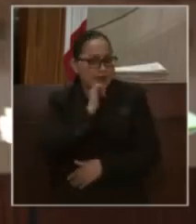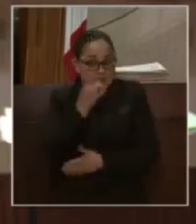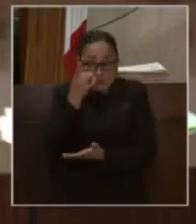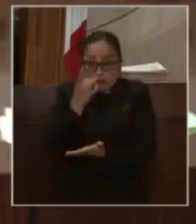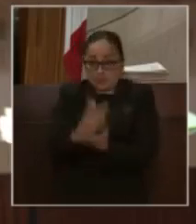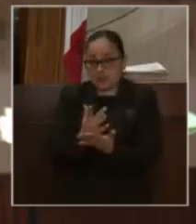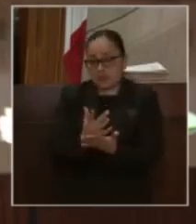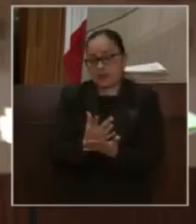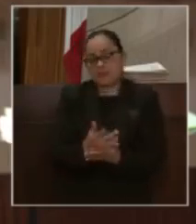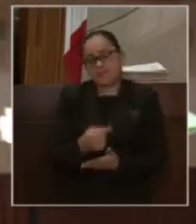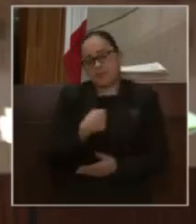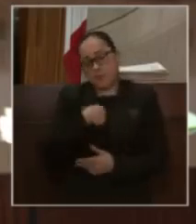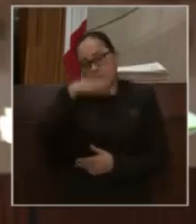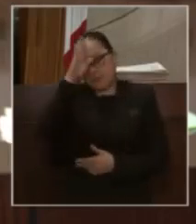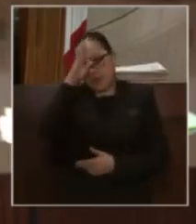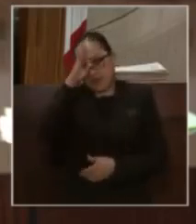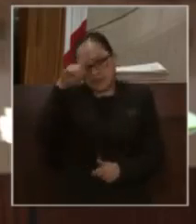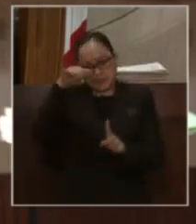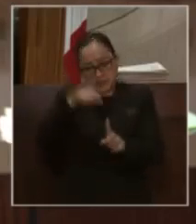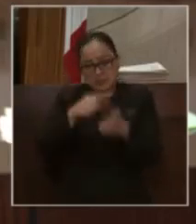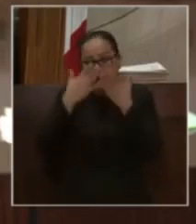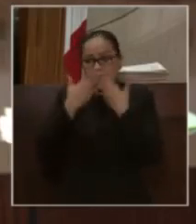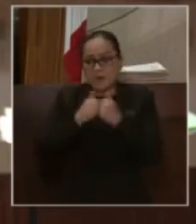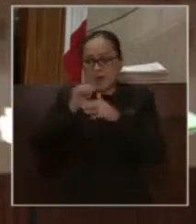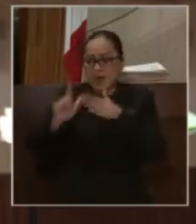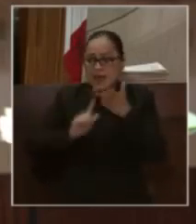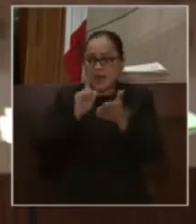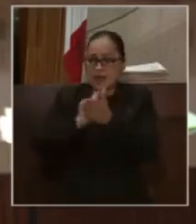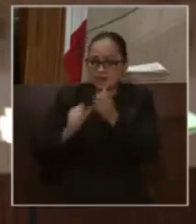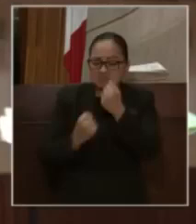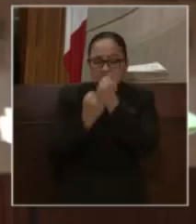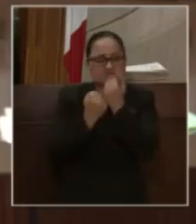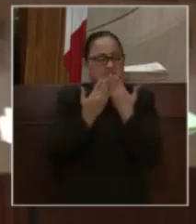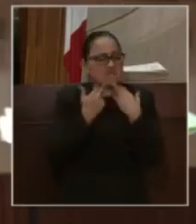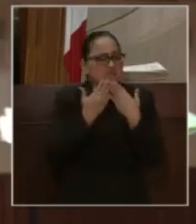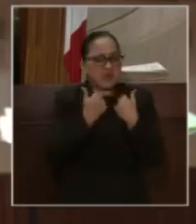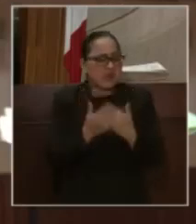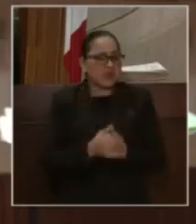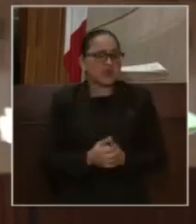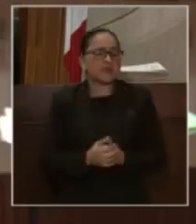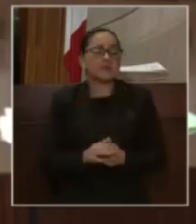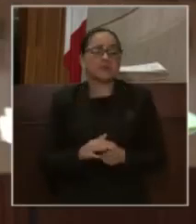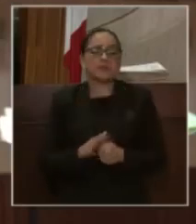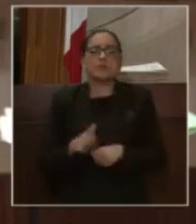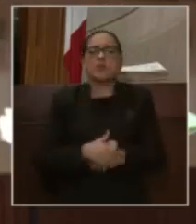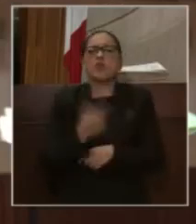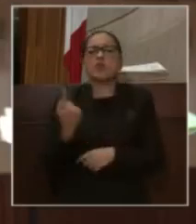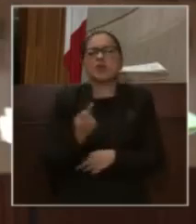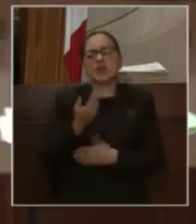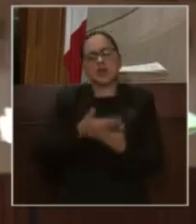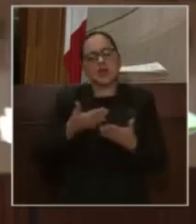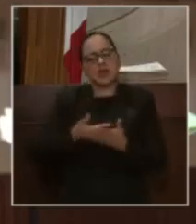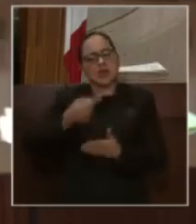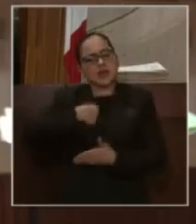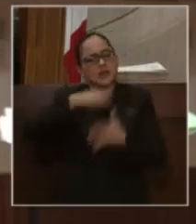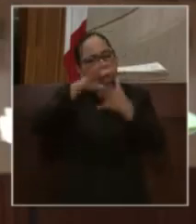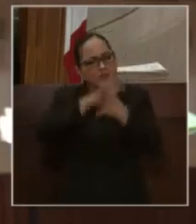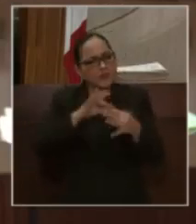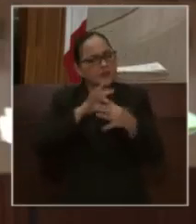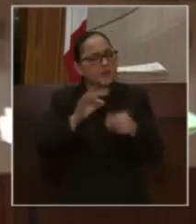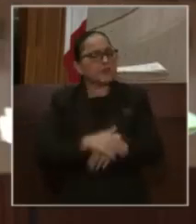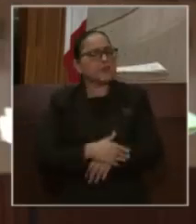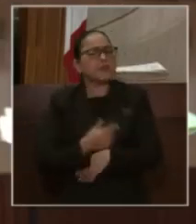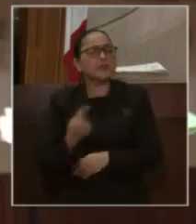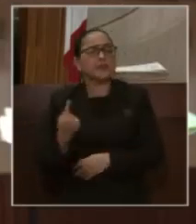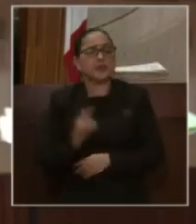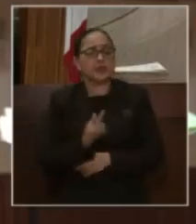eso pues no tiene base legal alguna. ¿Y por qué señalo esto? Porque una de las